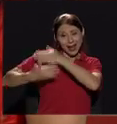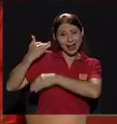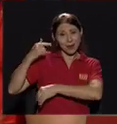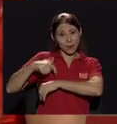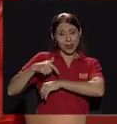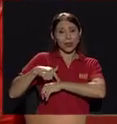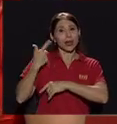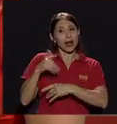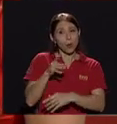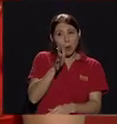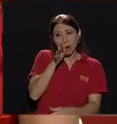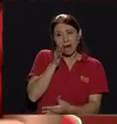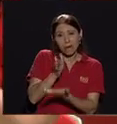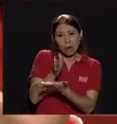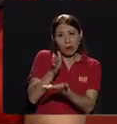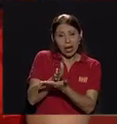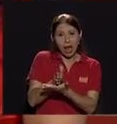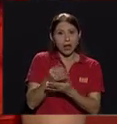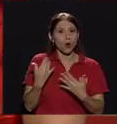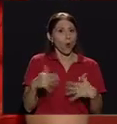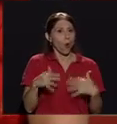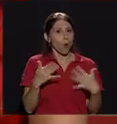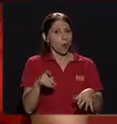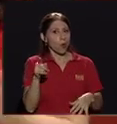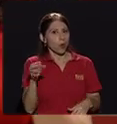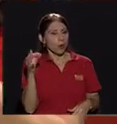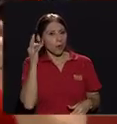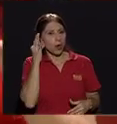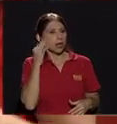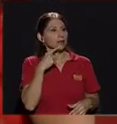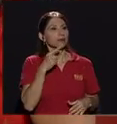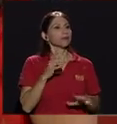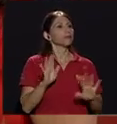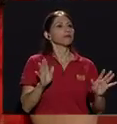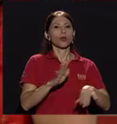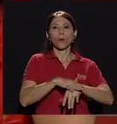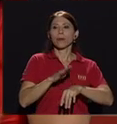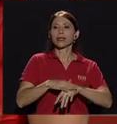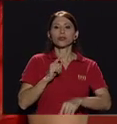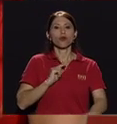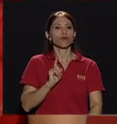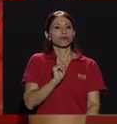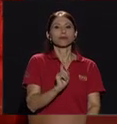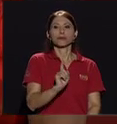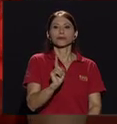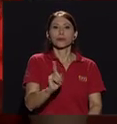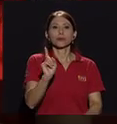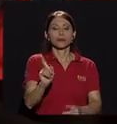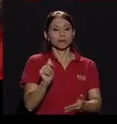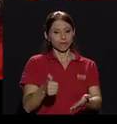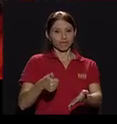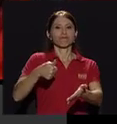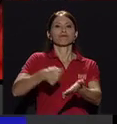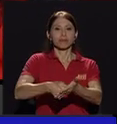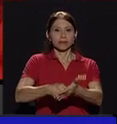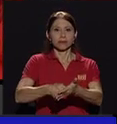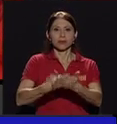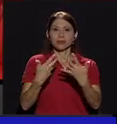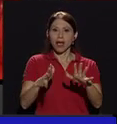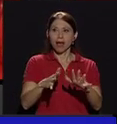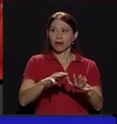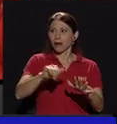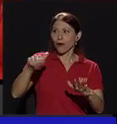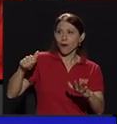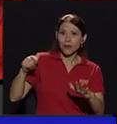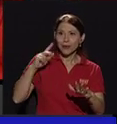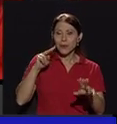momento. Y cómo una se atreve, ¿verdad? A ir, bueno, con permiso, y voto y ejerce el derecho y de ahí ya las